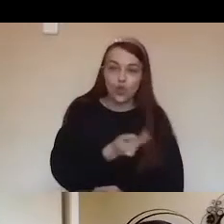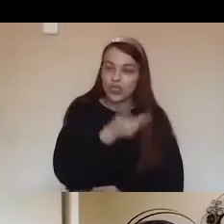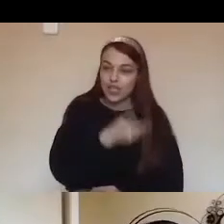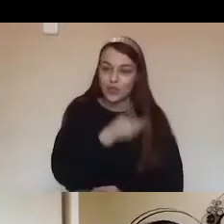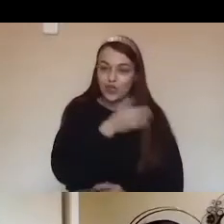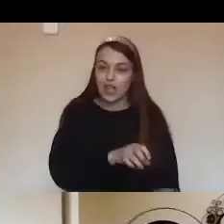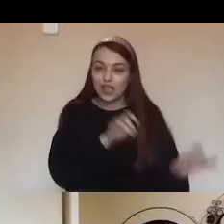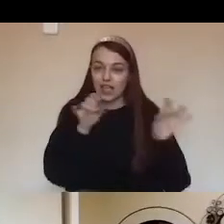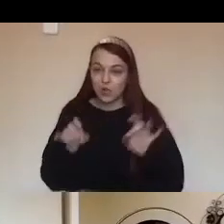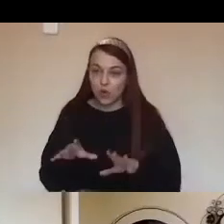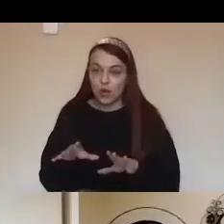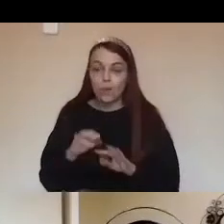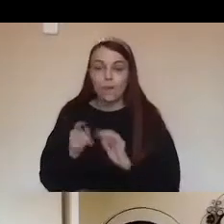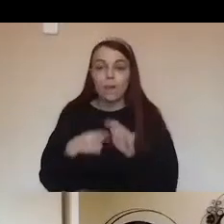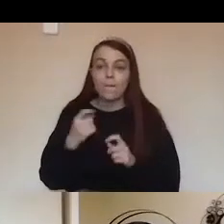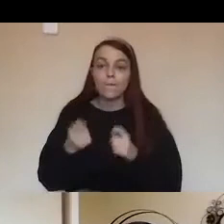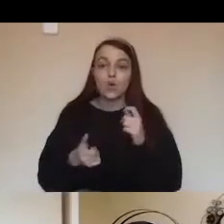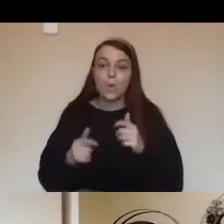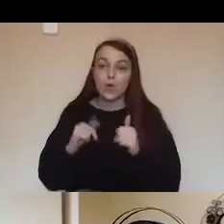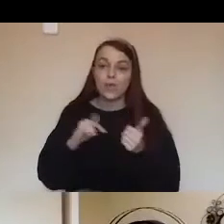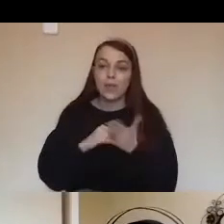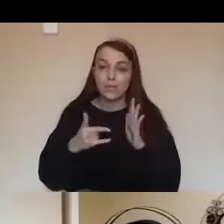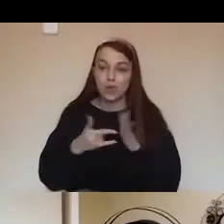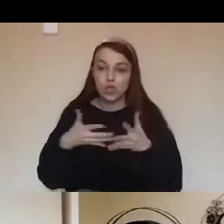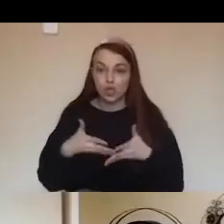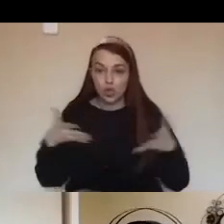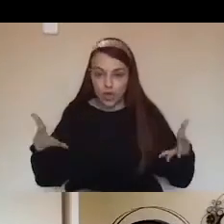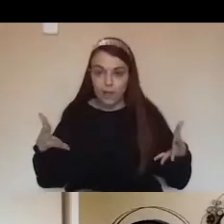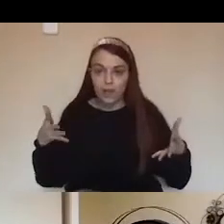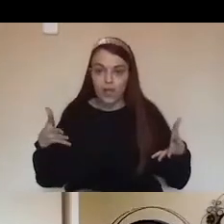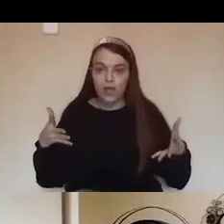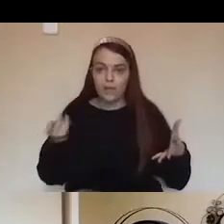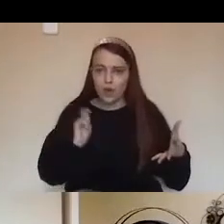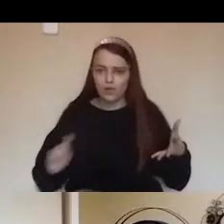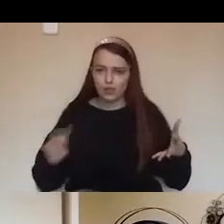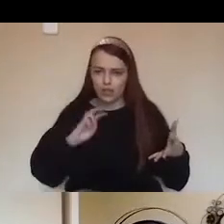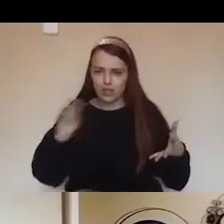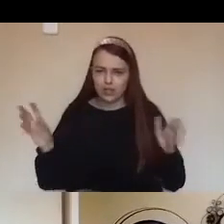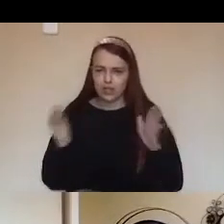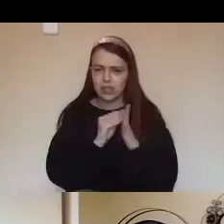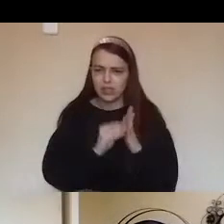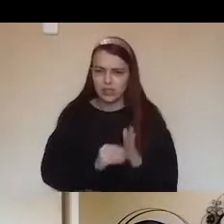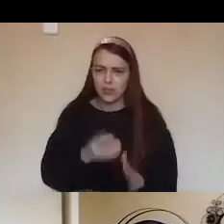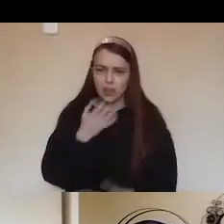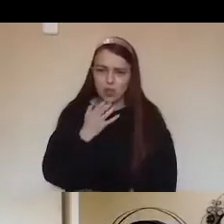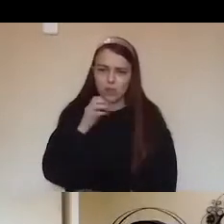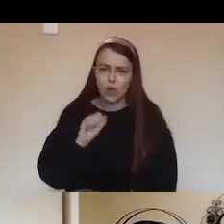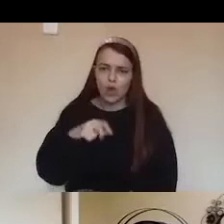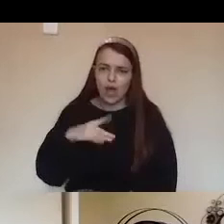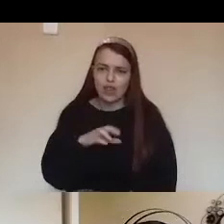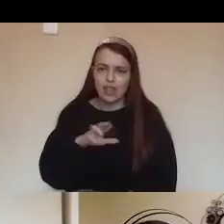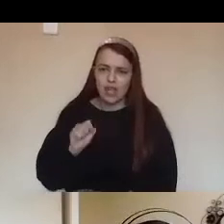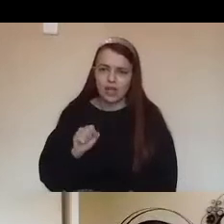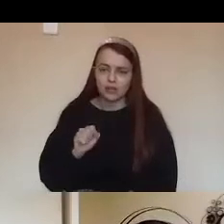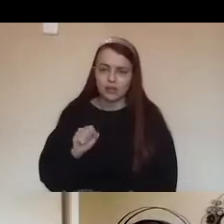esto se fueron incorporando, es un proyecto grande que incorpora diversos profesionales, por ejemplo, Andrea Bodeguer de